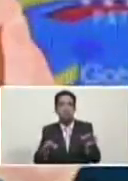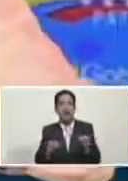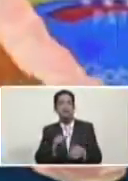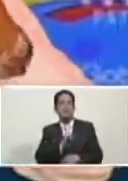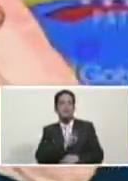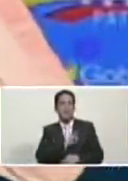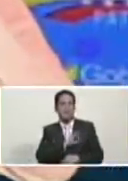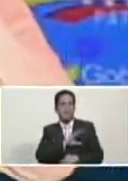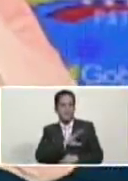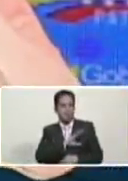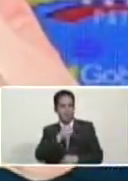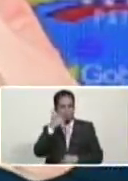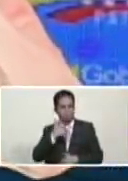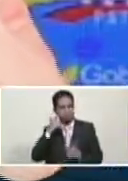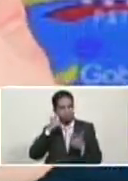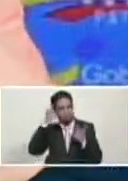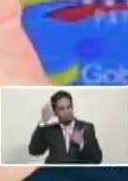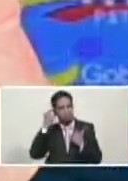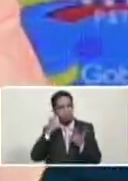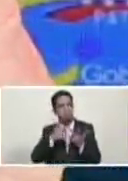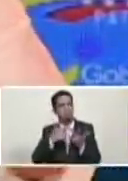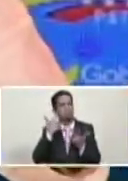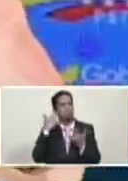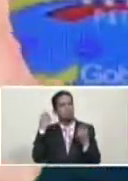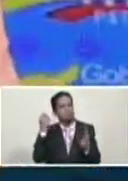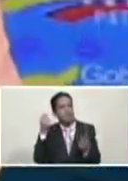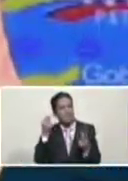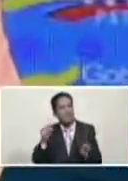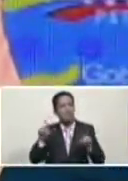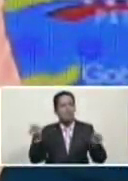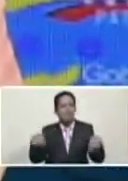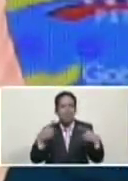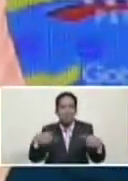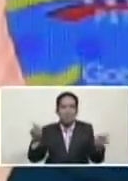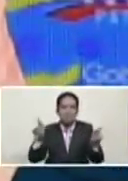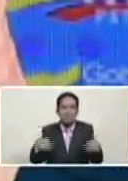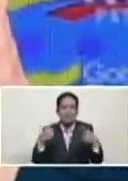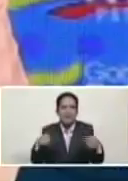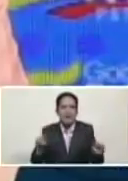nuestro colorido, nuestro sonido, nuestra música.